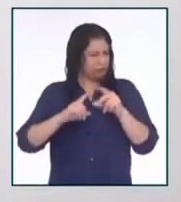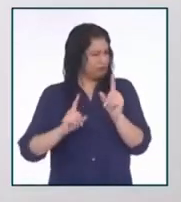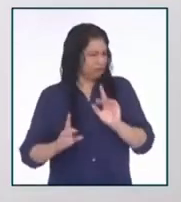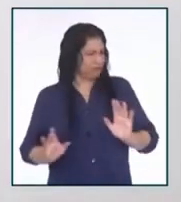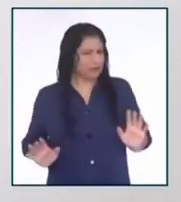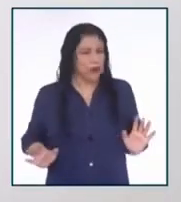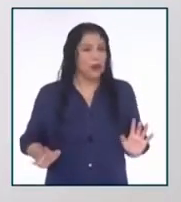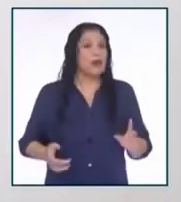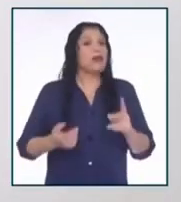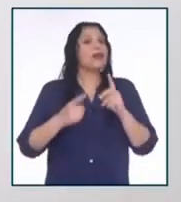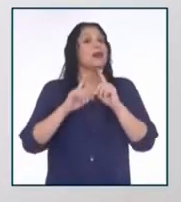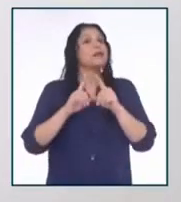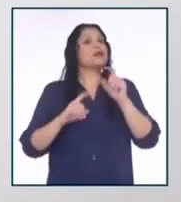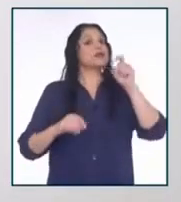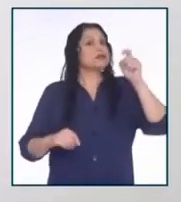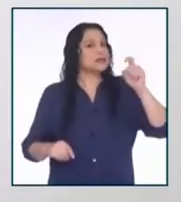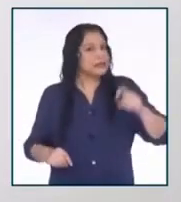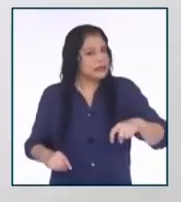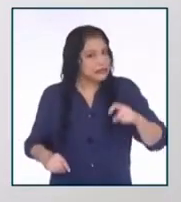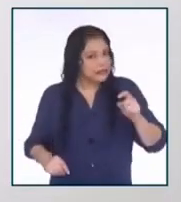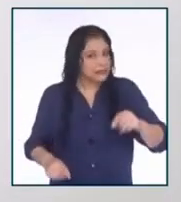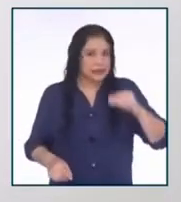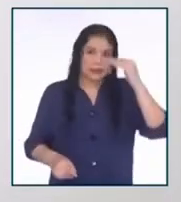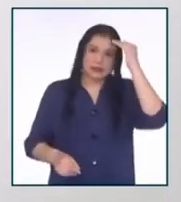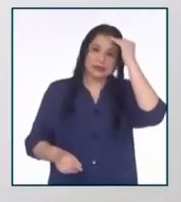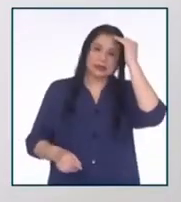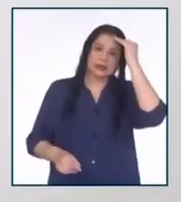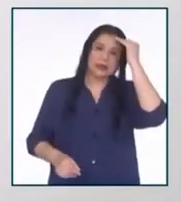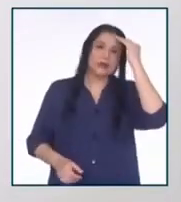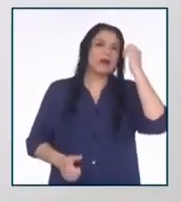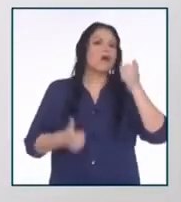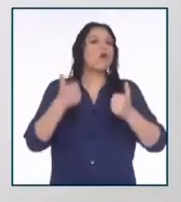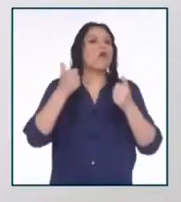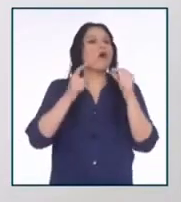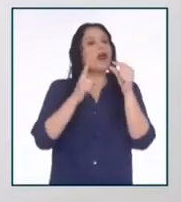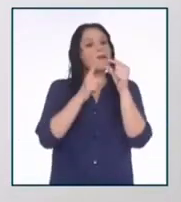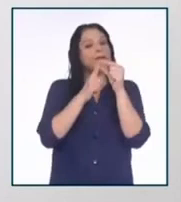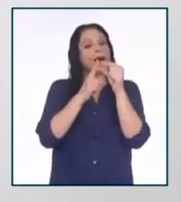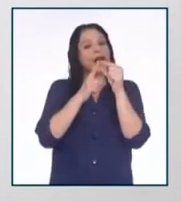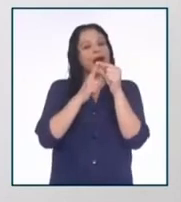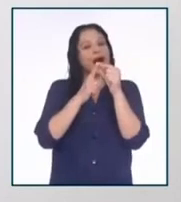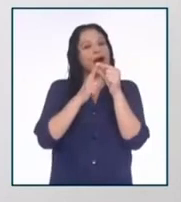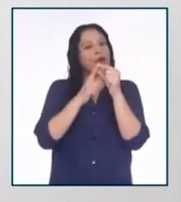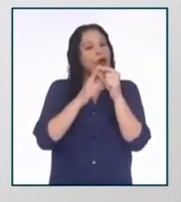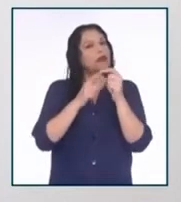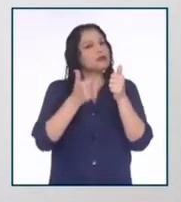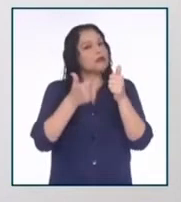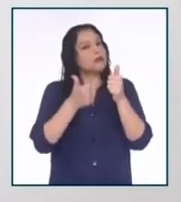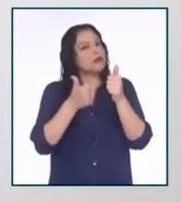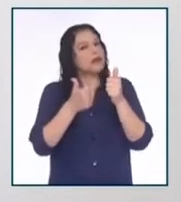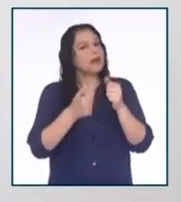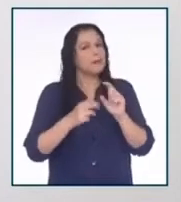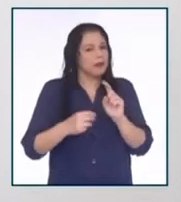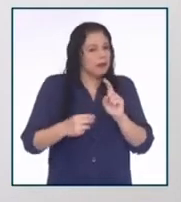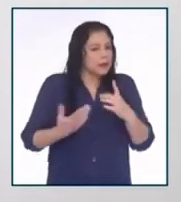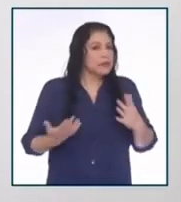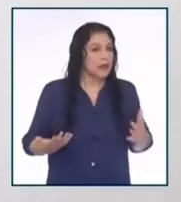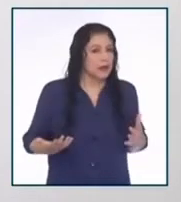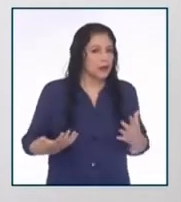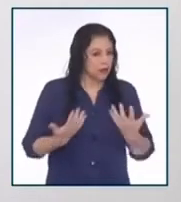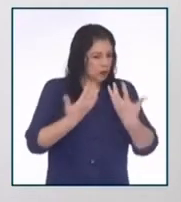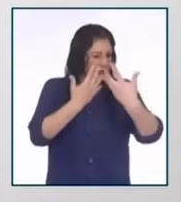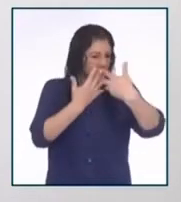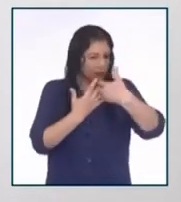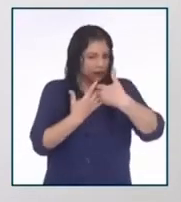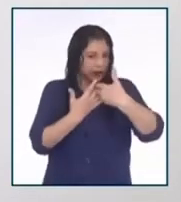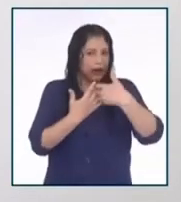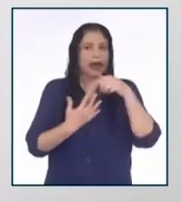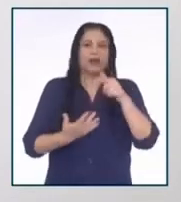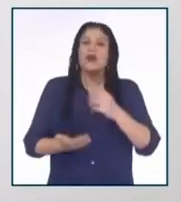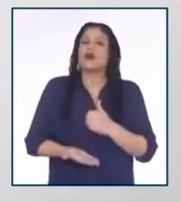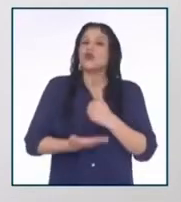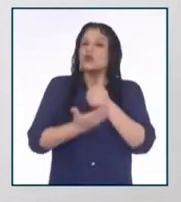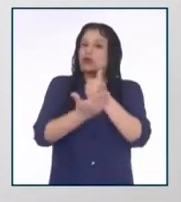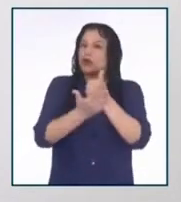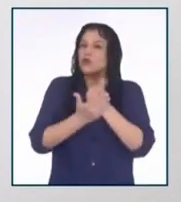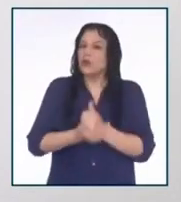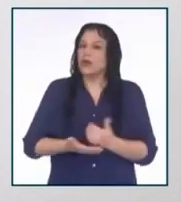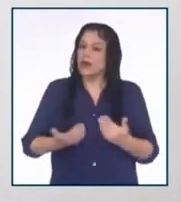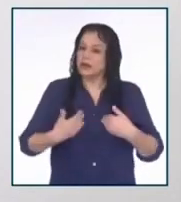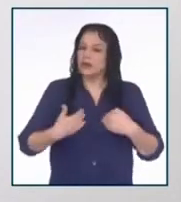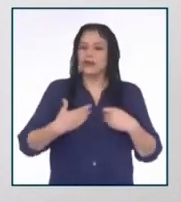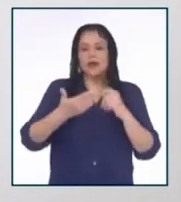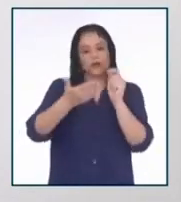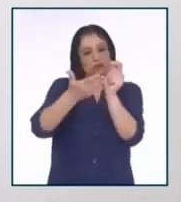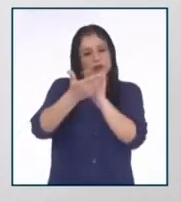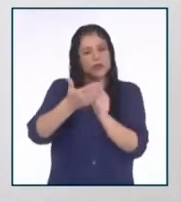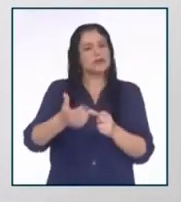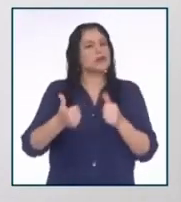interrumpes, pero sí es necesario saber qué palabras funcionan como referentes. Eso nos ayudará a tener un texto